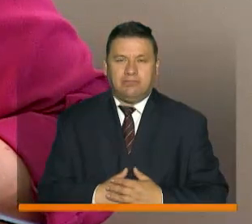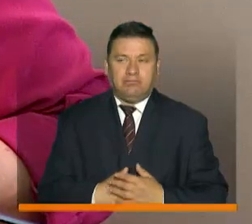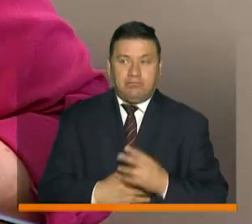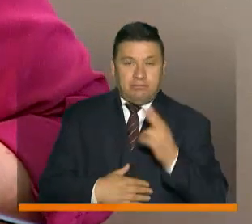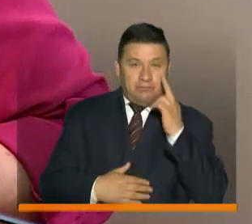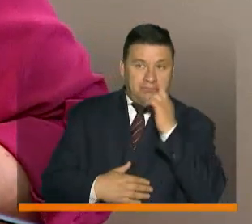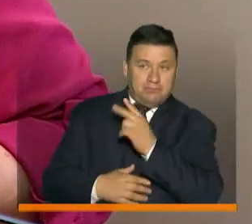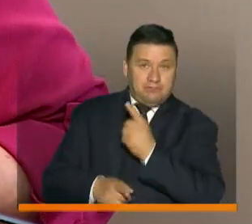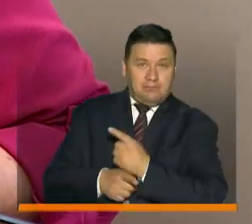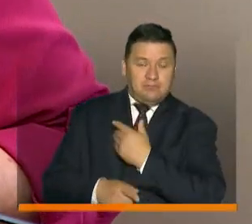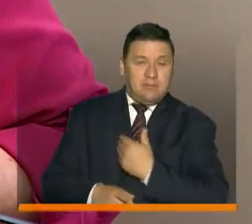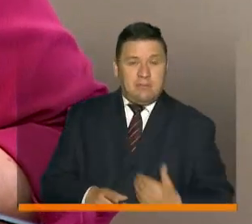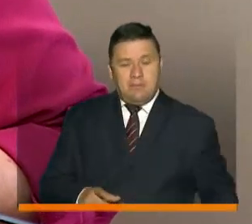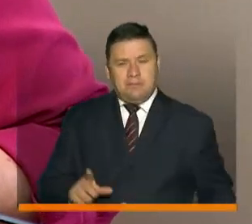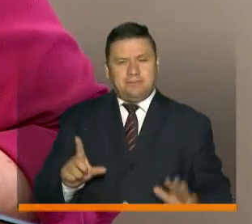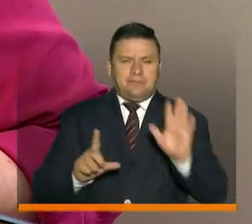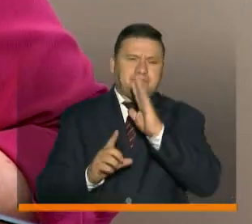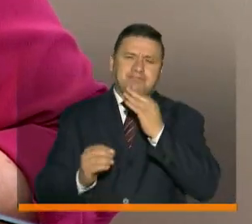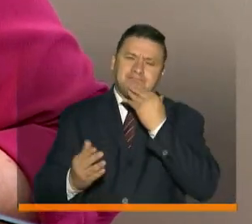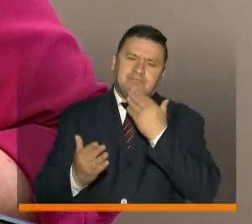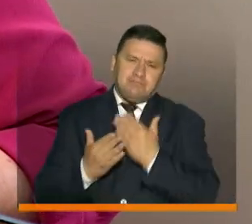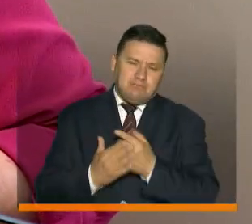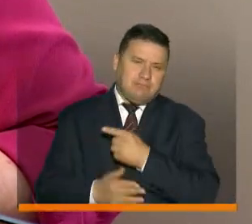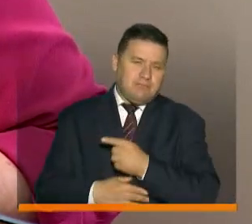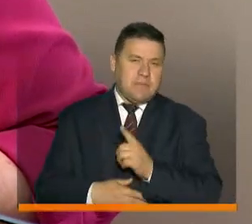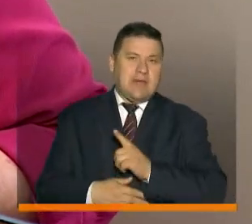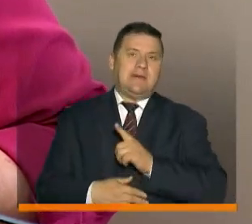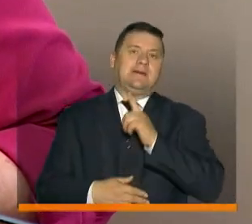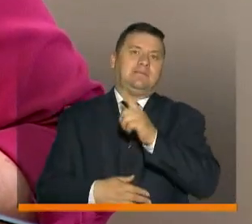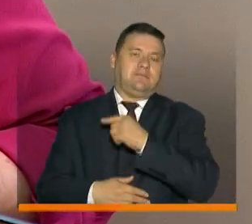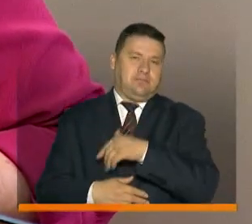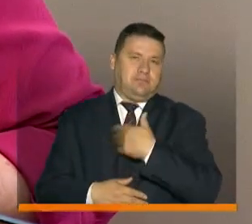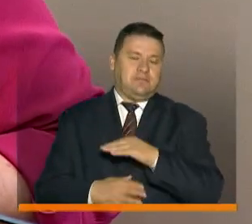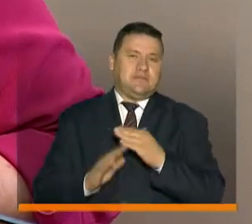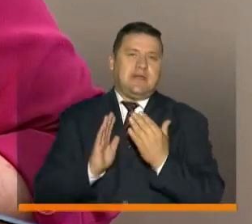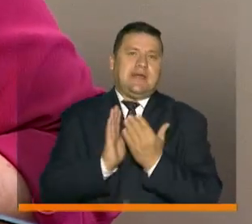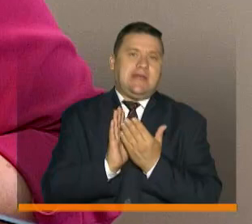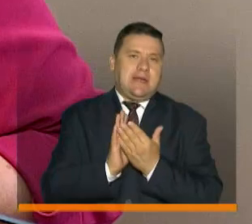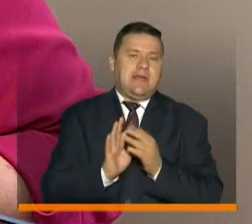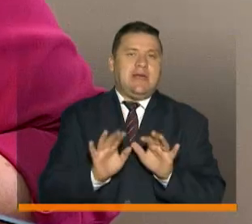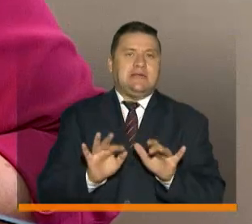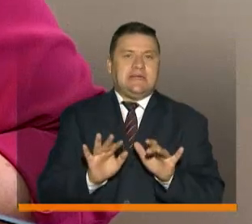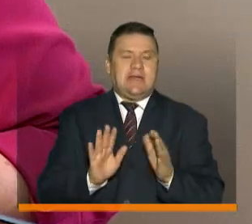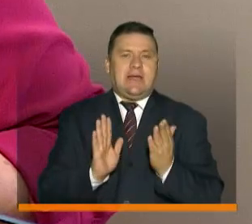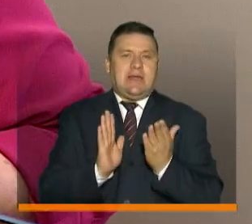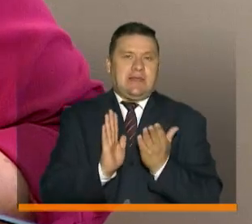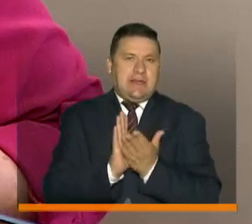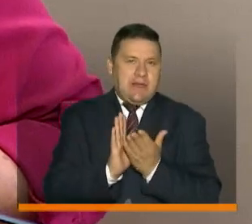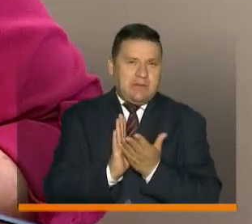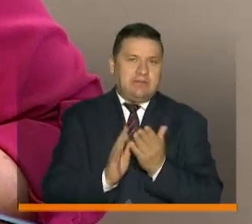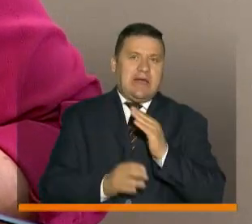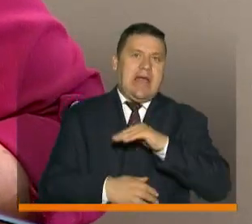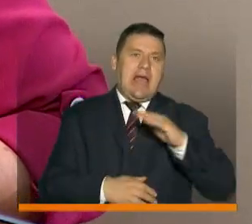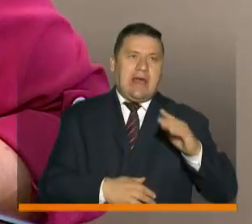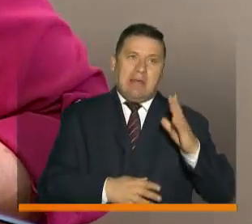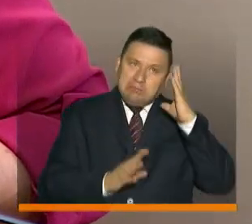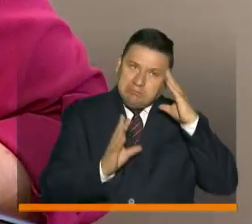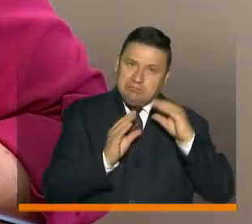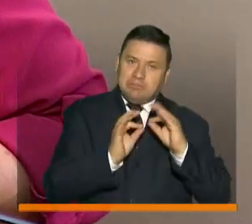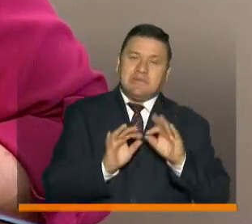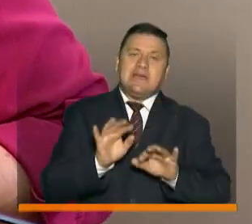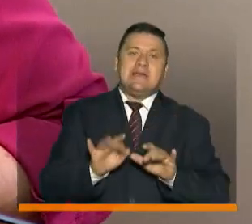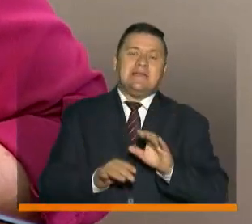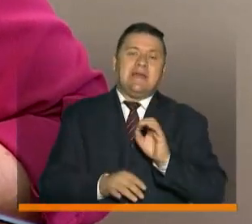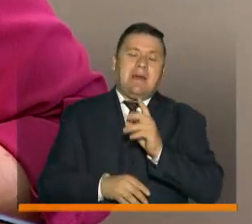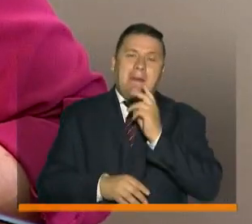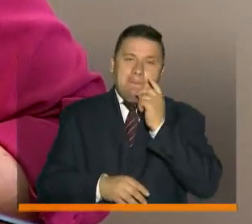Podíamos ver, presidente, en el video, agradecemos muchísimo el liderazgo que han tenido en el sector educativo secretarios como la secretaria de Antioquia, el